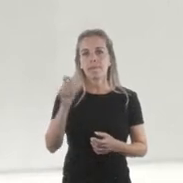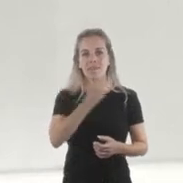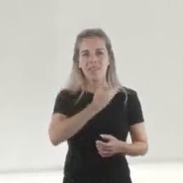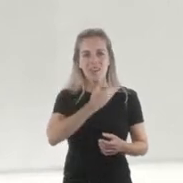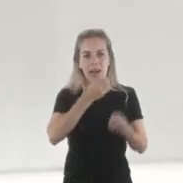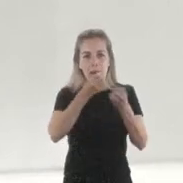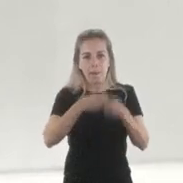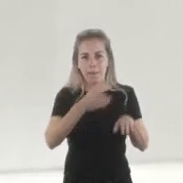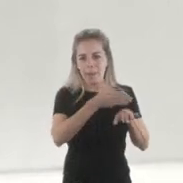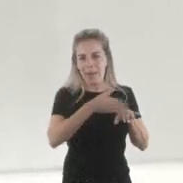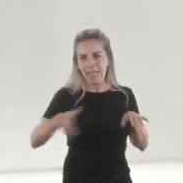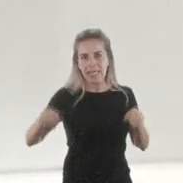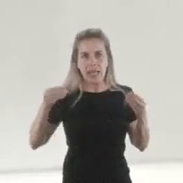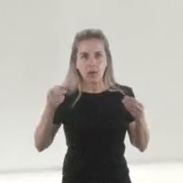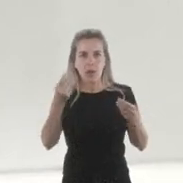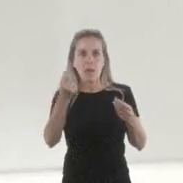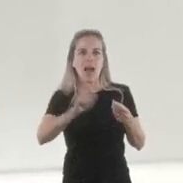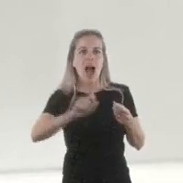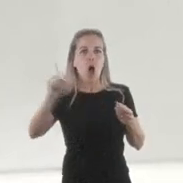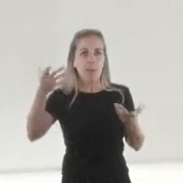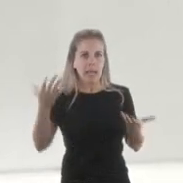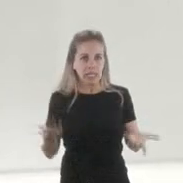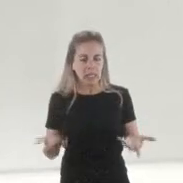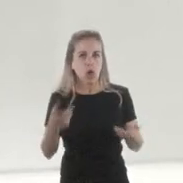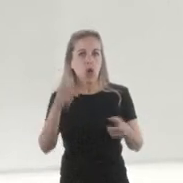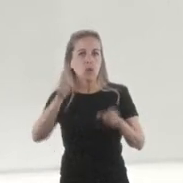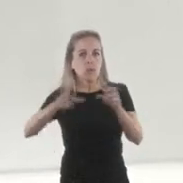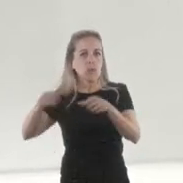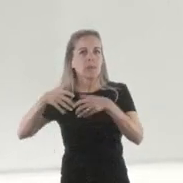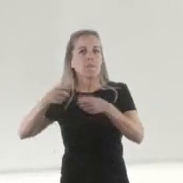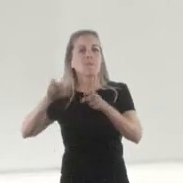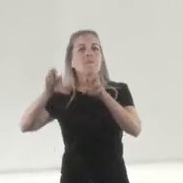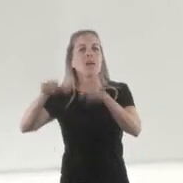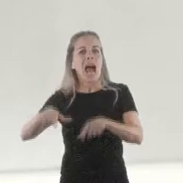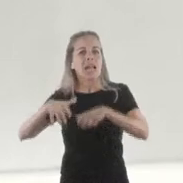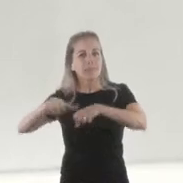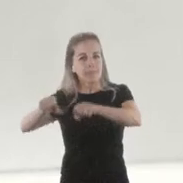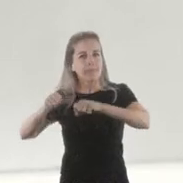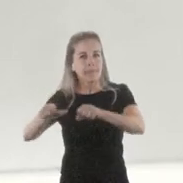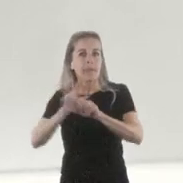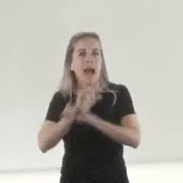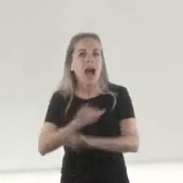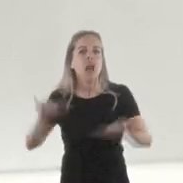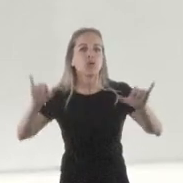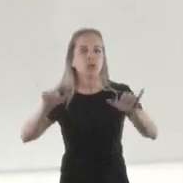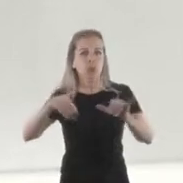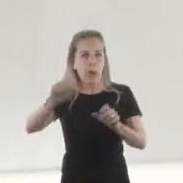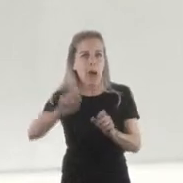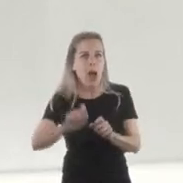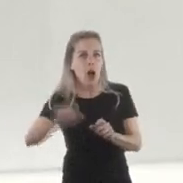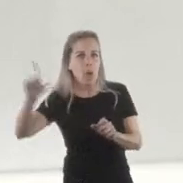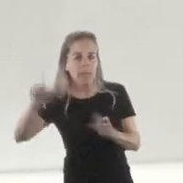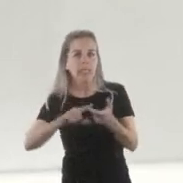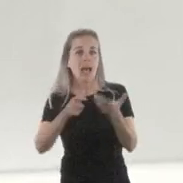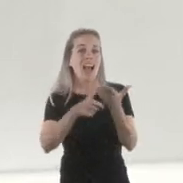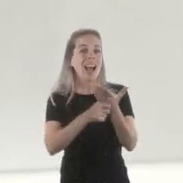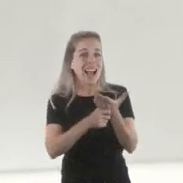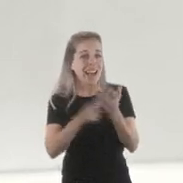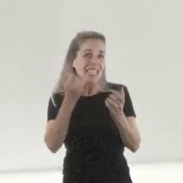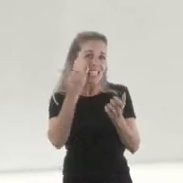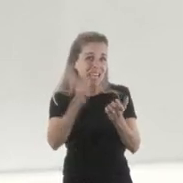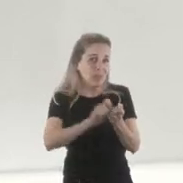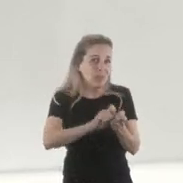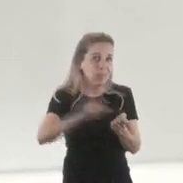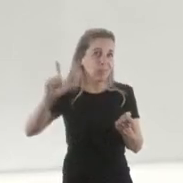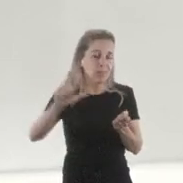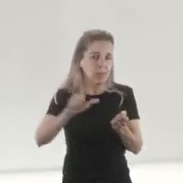aumentos. Panaderos de la provincia de Buenos Aires ya están anunciando un incremento para el próximo lunes. La carne aumentó y va a volver a aumentar.